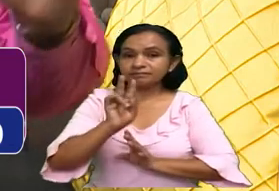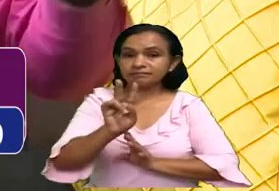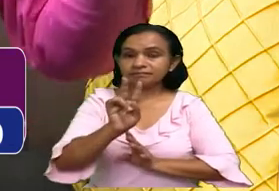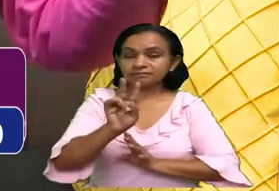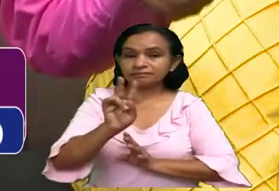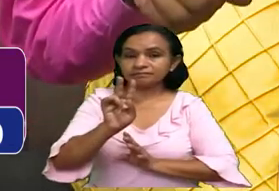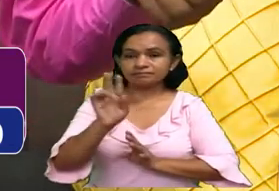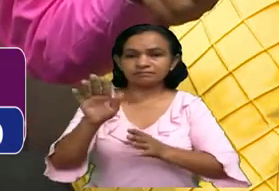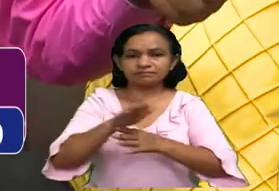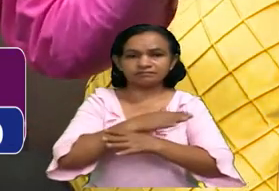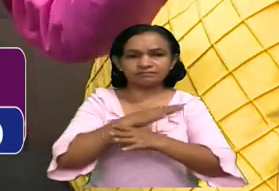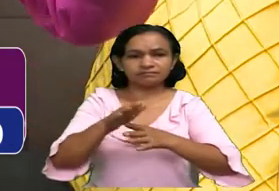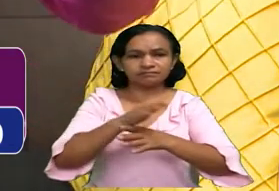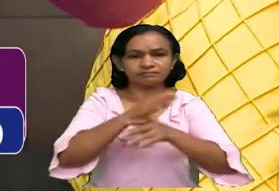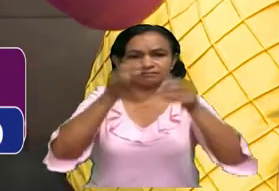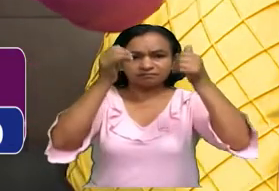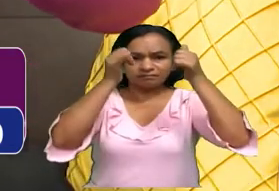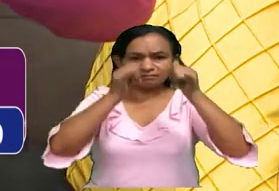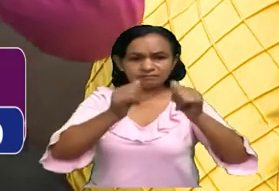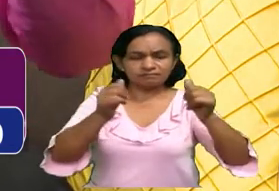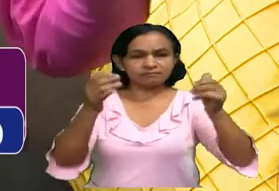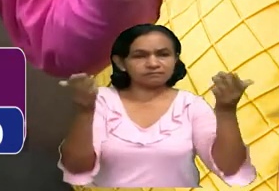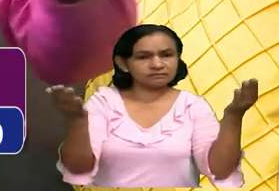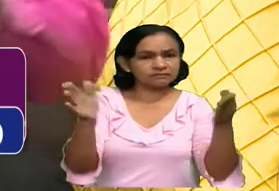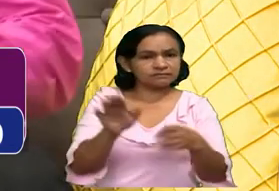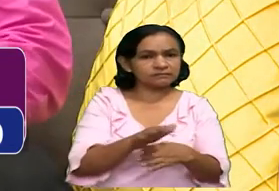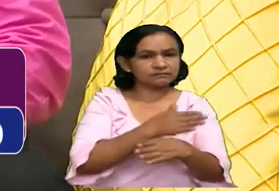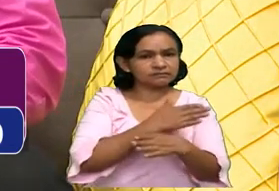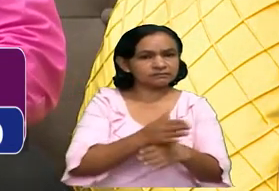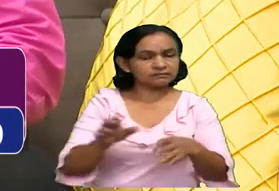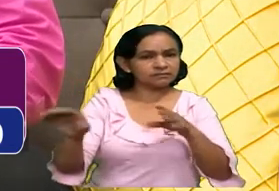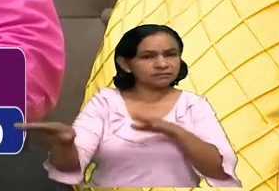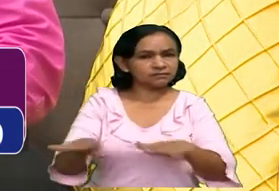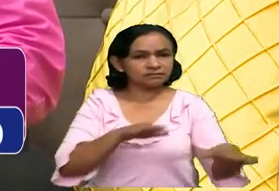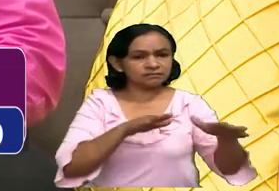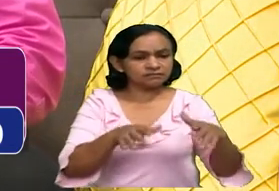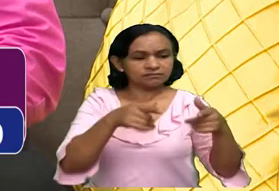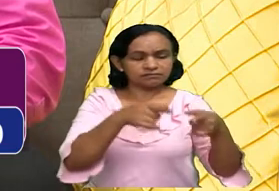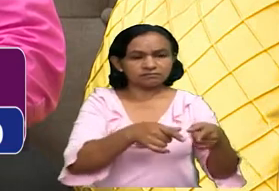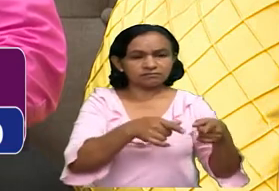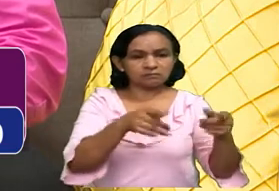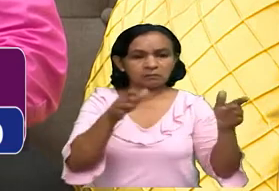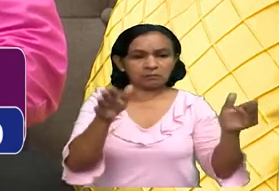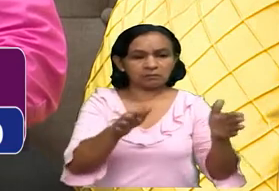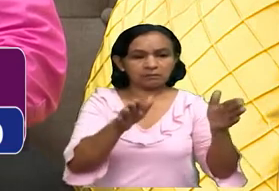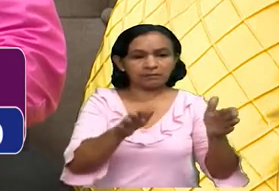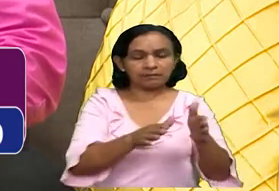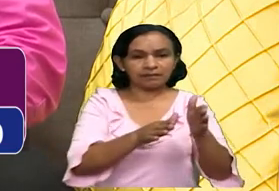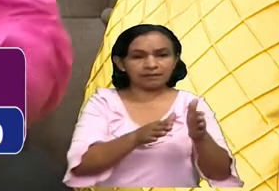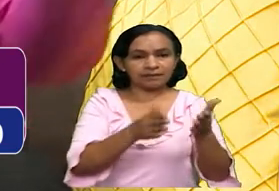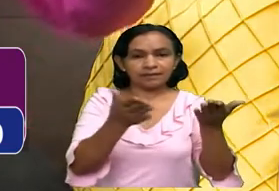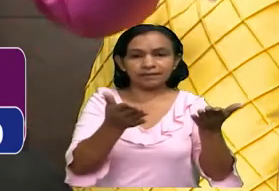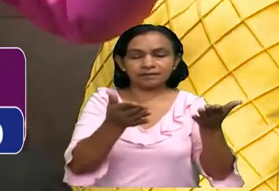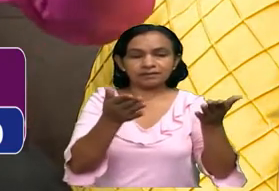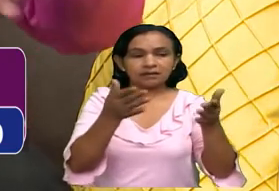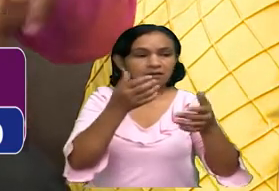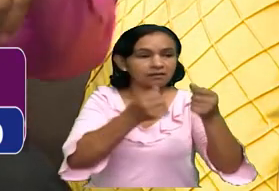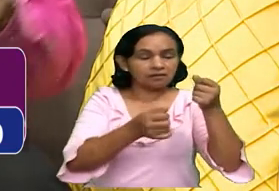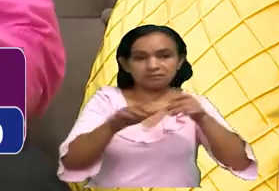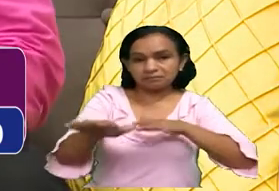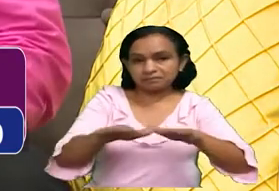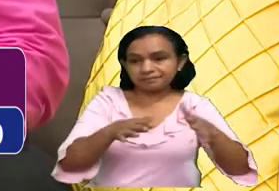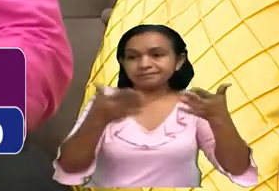mete una variedad a un clima en el que precisamente no puede adaptarse, la merma es significativa en cuanto al hato ganadero en algunas